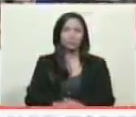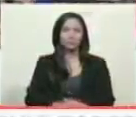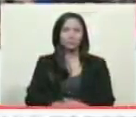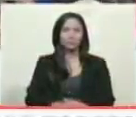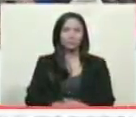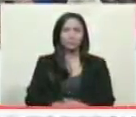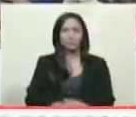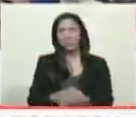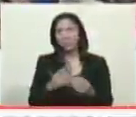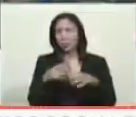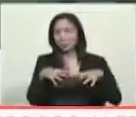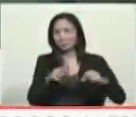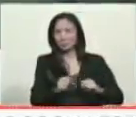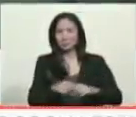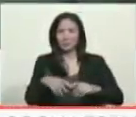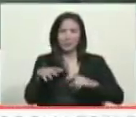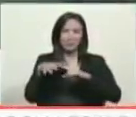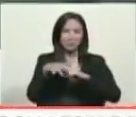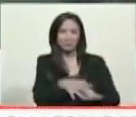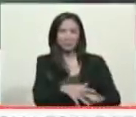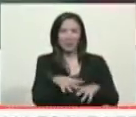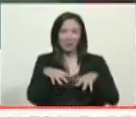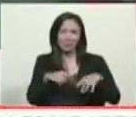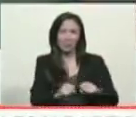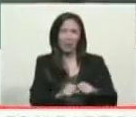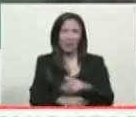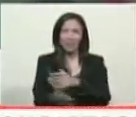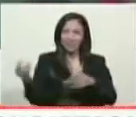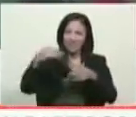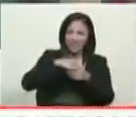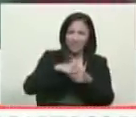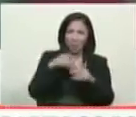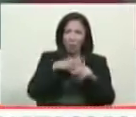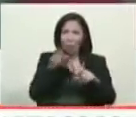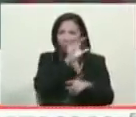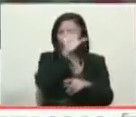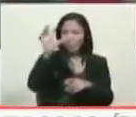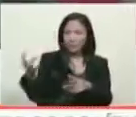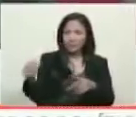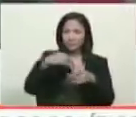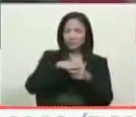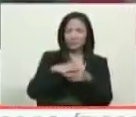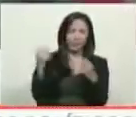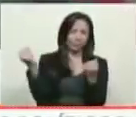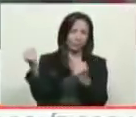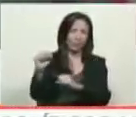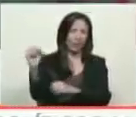toda injerencia en los asuntos internos de nuestra nación,